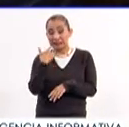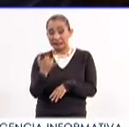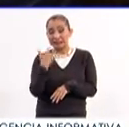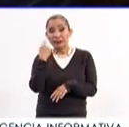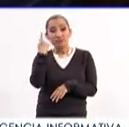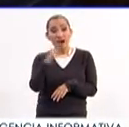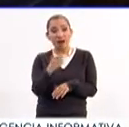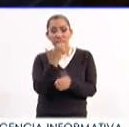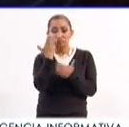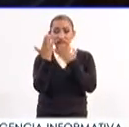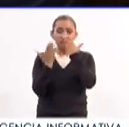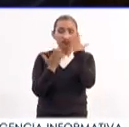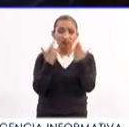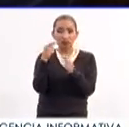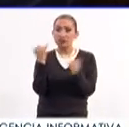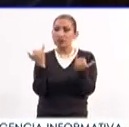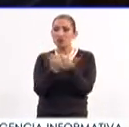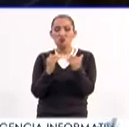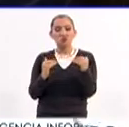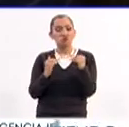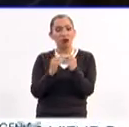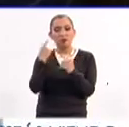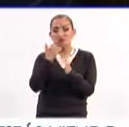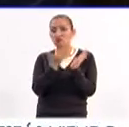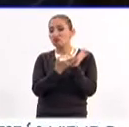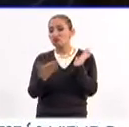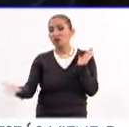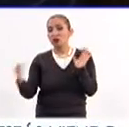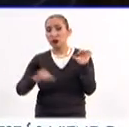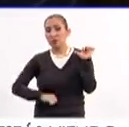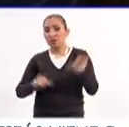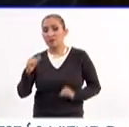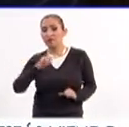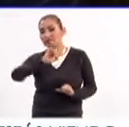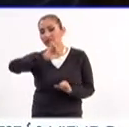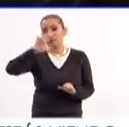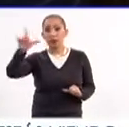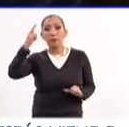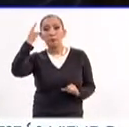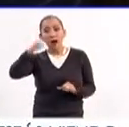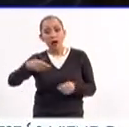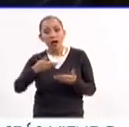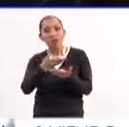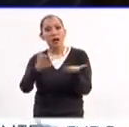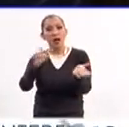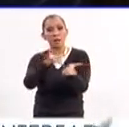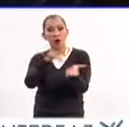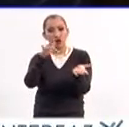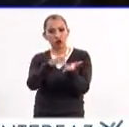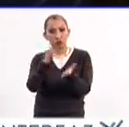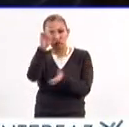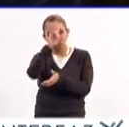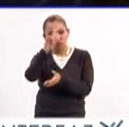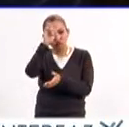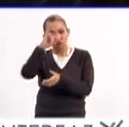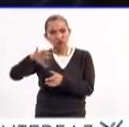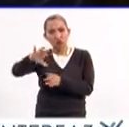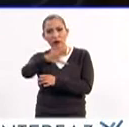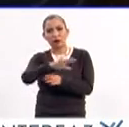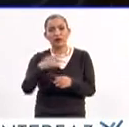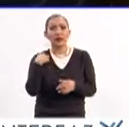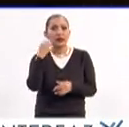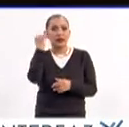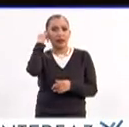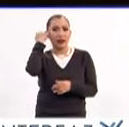para su educación es el mismo que ha puesto a lo largo de su actividad profesional para ofrecer apoyo y acompañamiento a la población